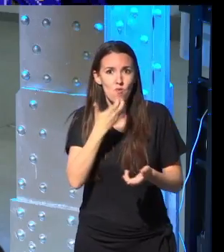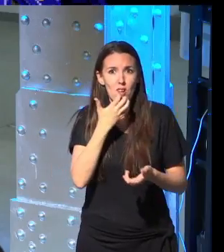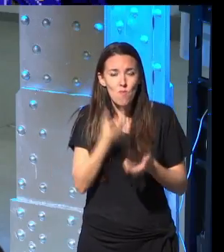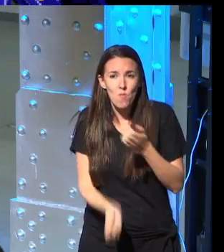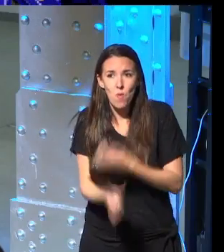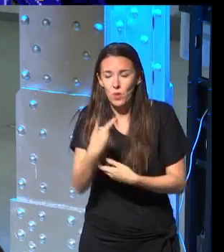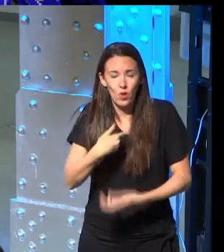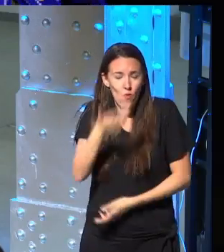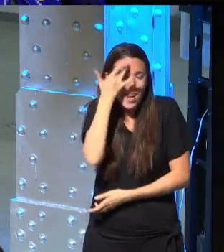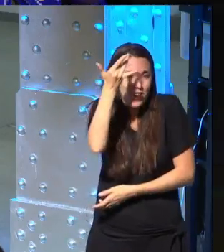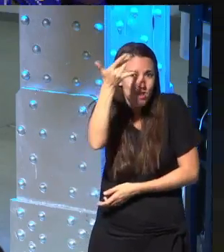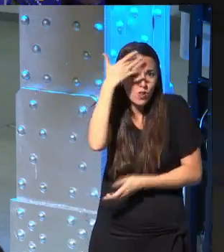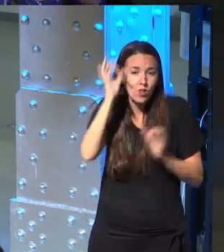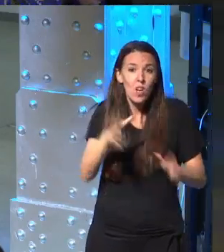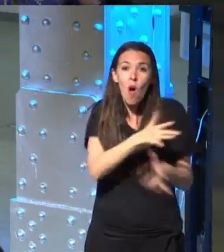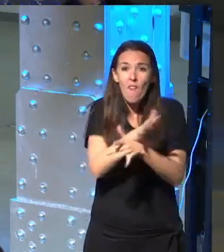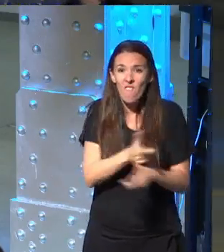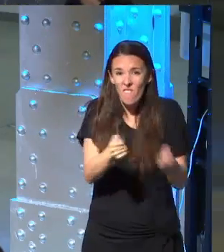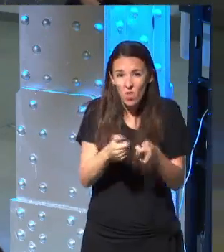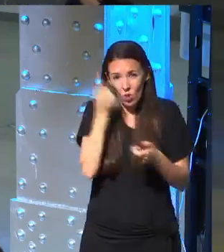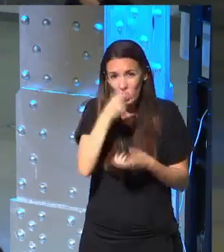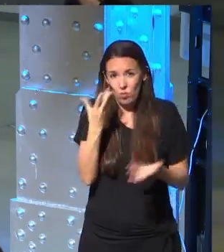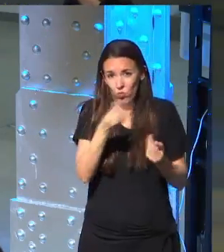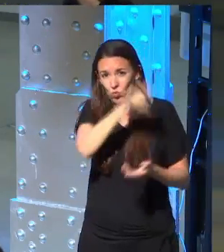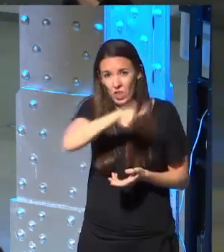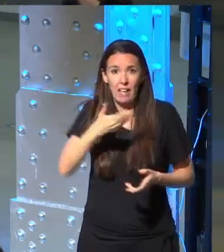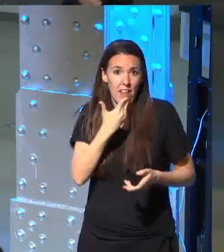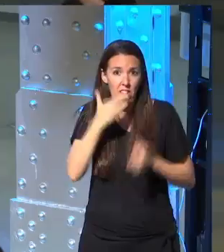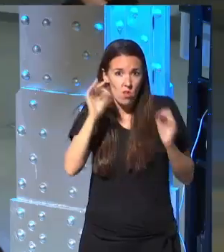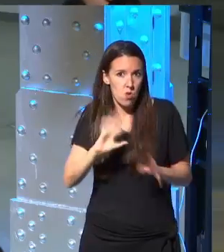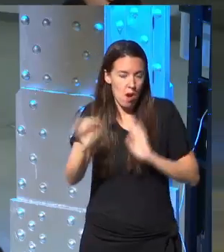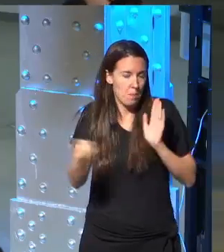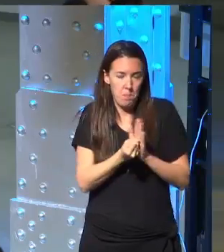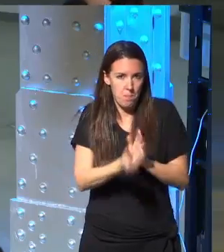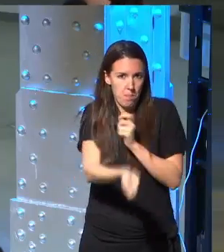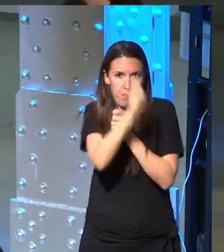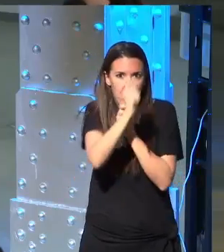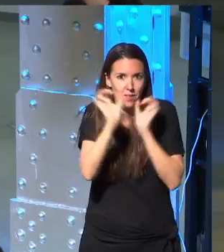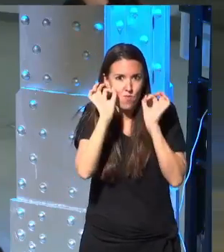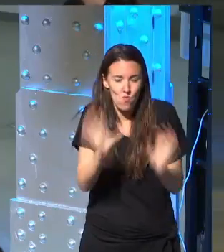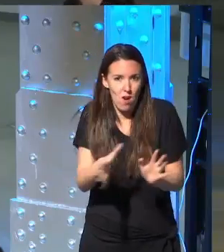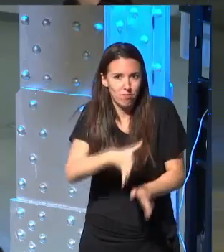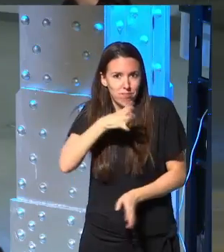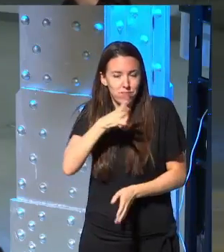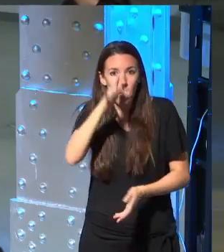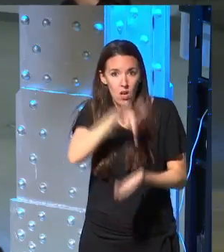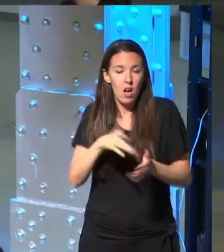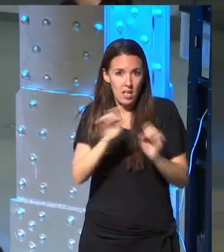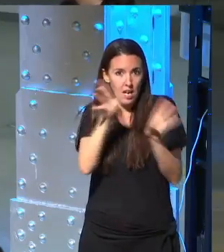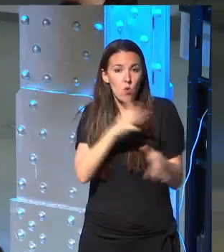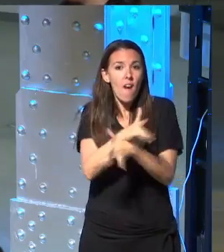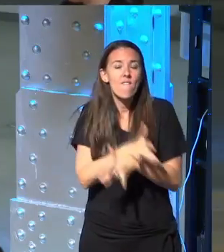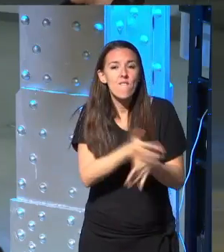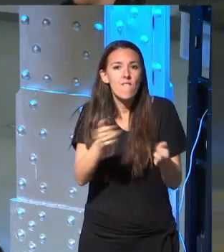una ilusión infinita. O sea, a mí este videojuego, como a mucha gente de mi generación, nos marcó de una manera espectacular. Y es que, claro, es un videojuego que tiene